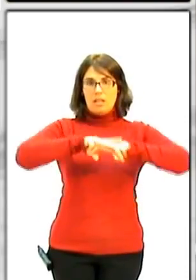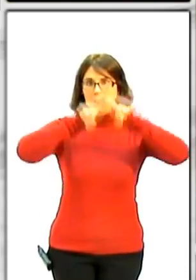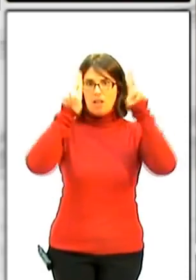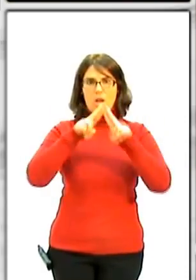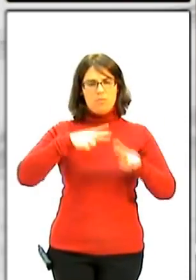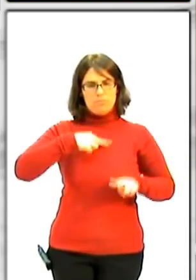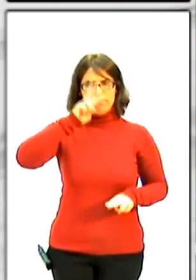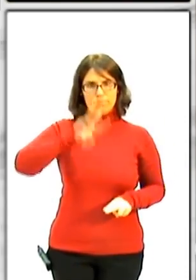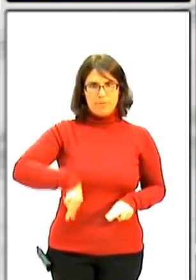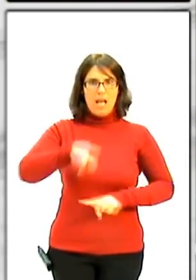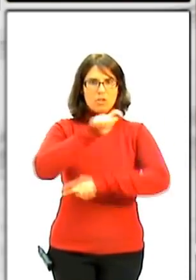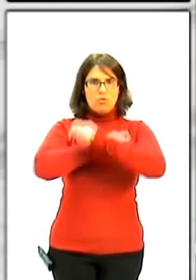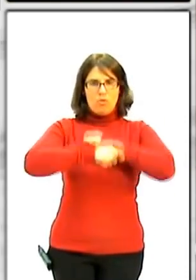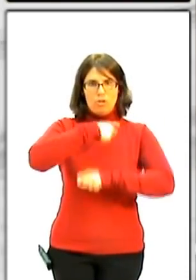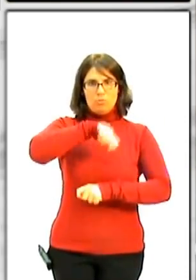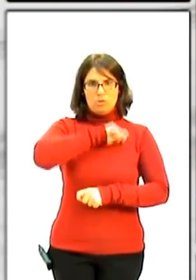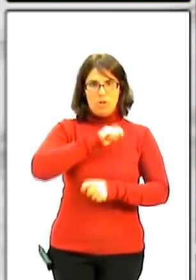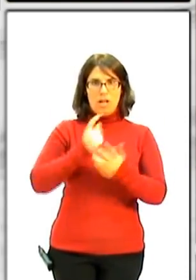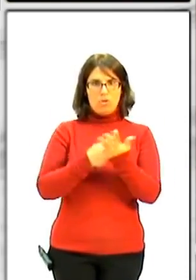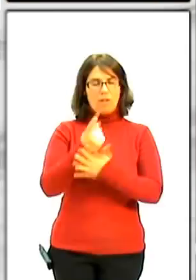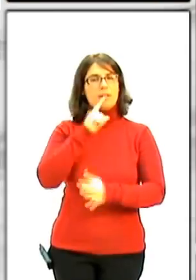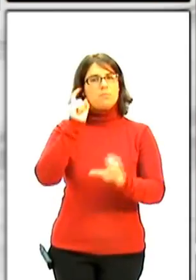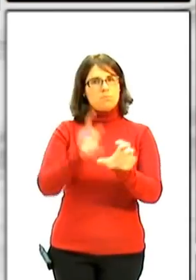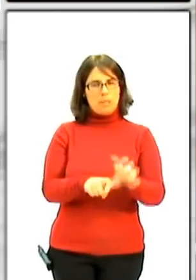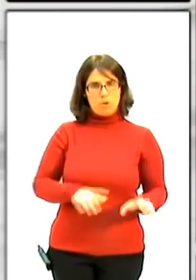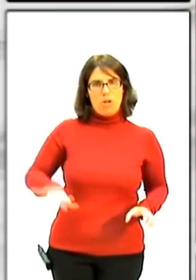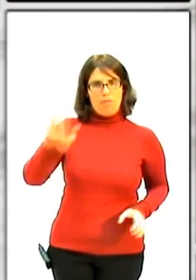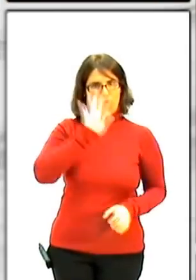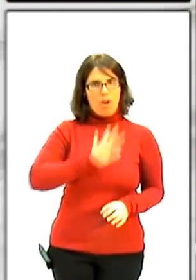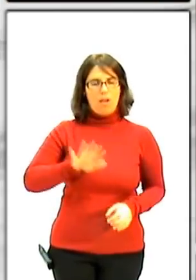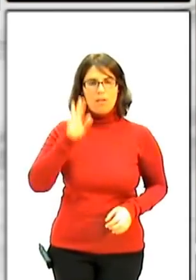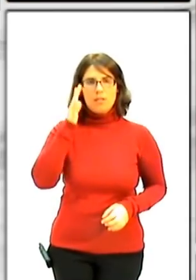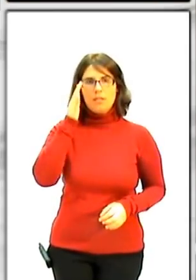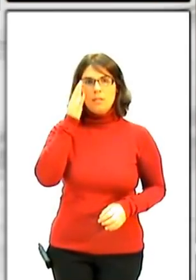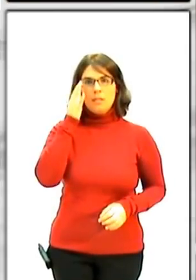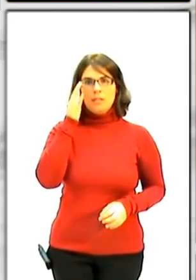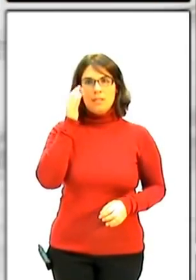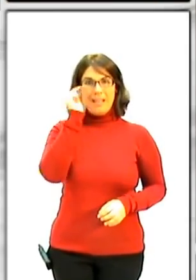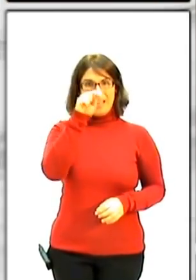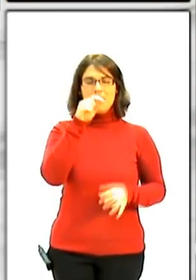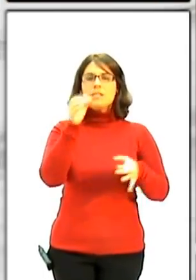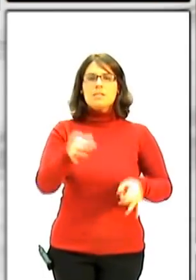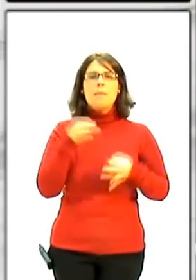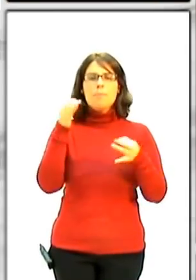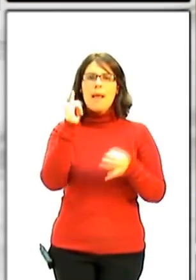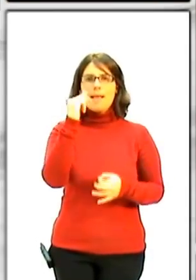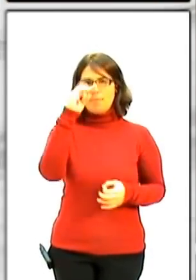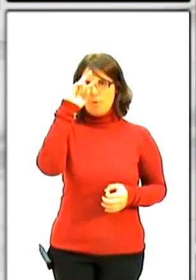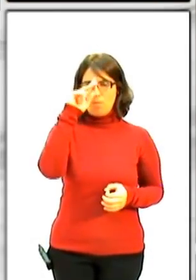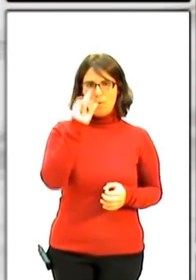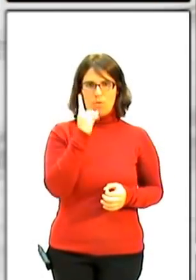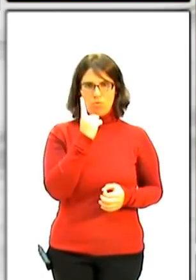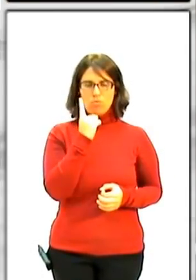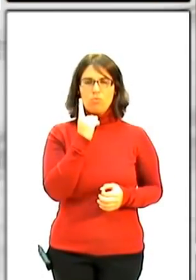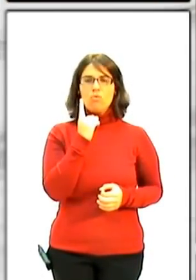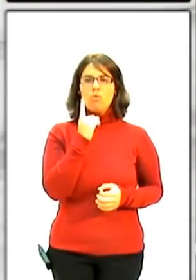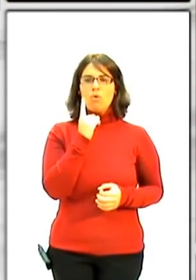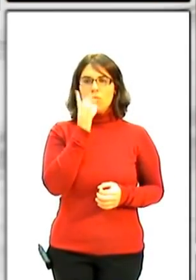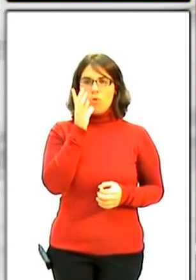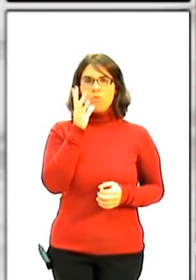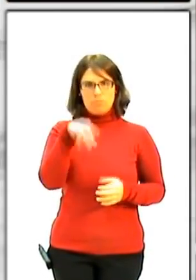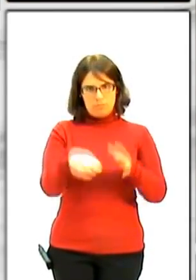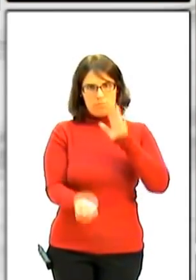la Sociedad Española de Cartografía es miembro nacional, siempre ha existido una inquietud y existe una comisión